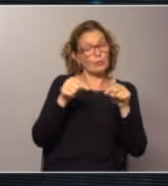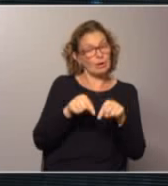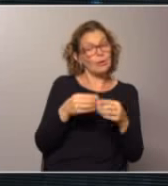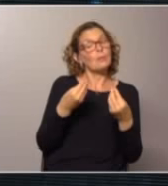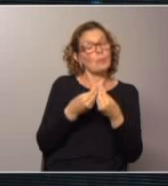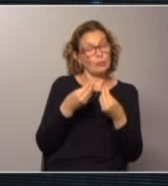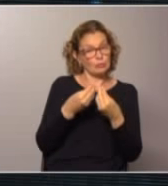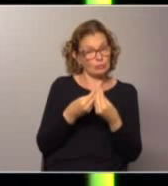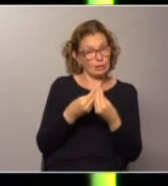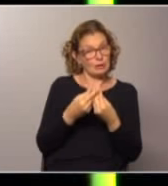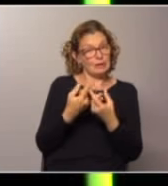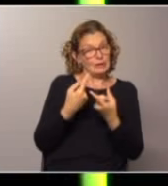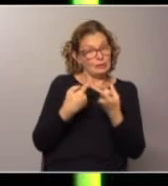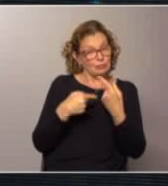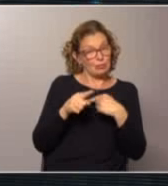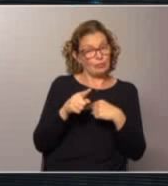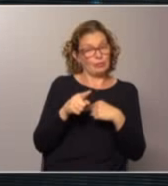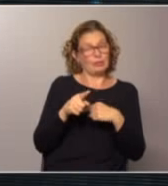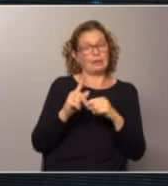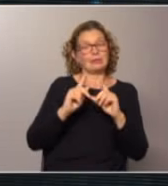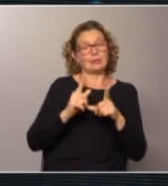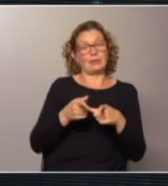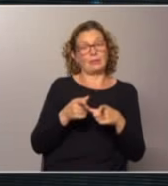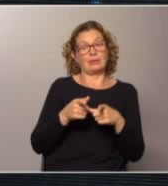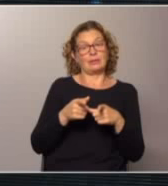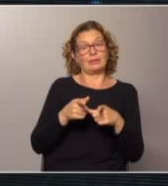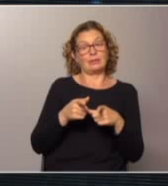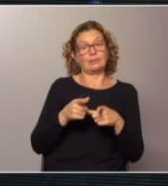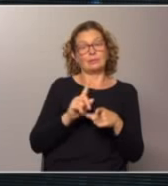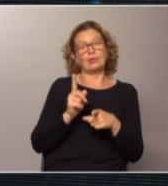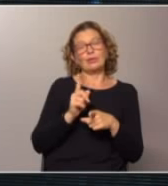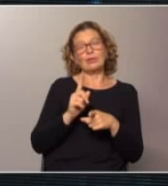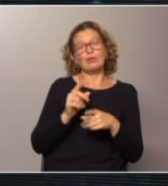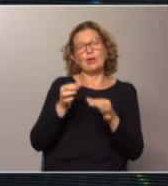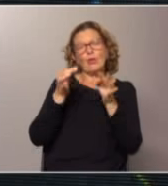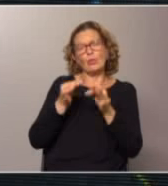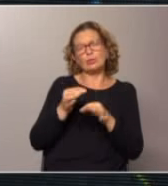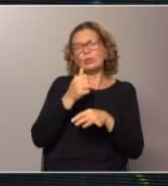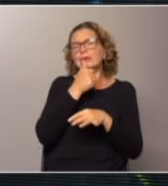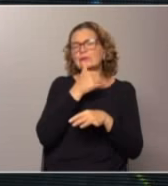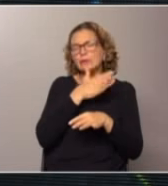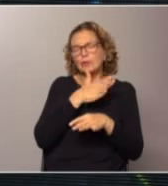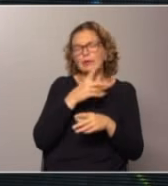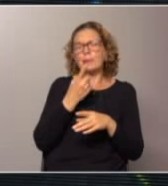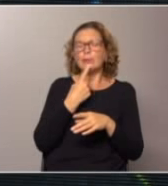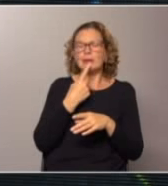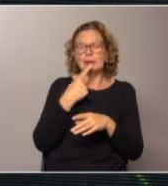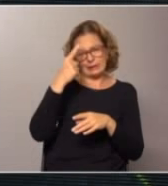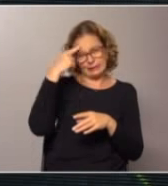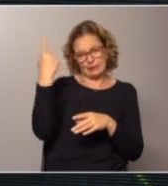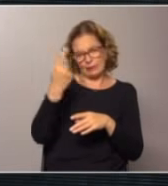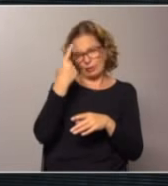varias entonces y sobre todo no era no no fue justo con la historia de la política internacional uruguaya